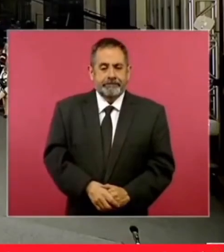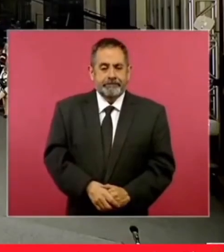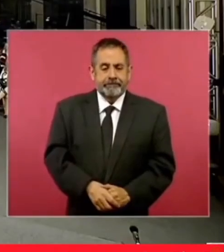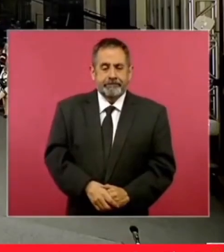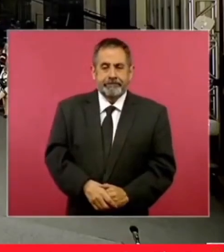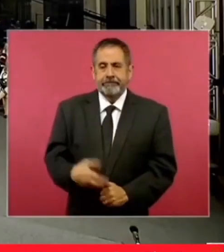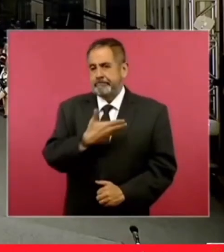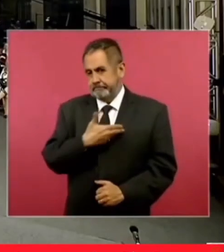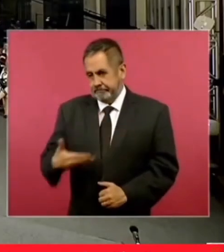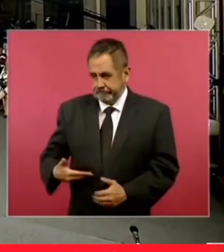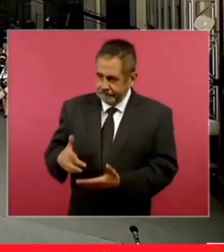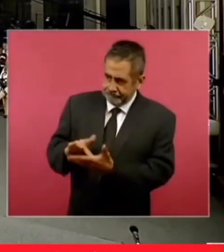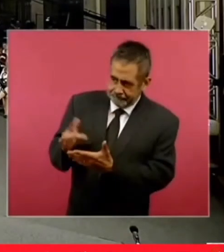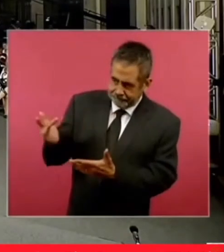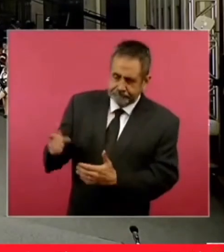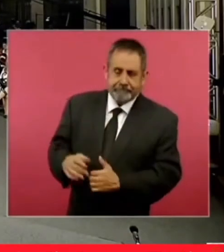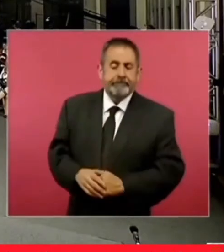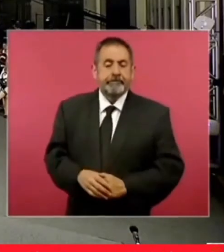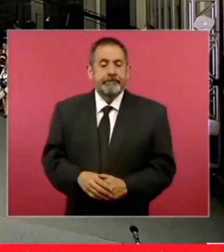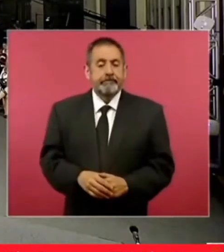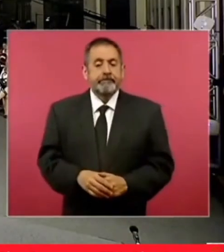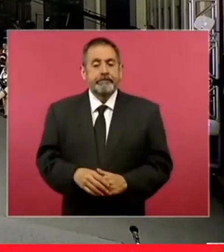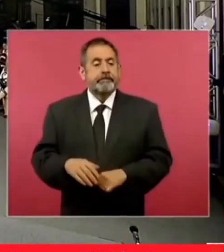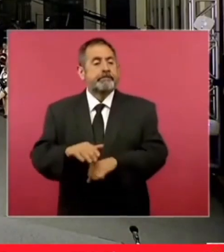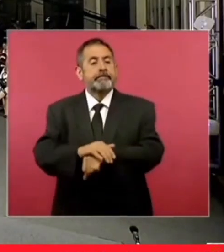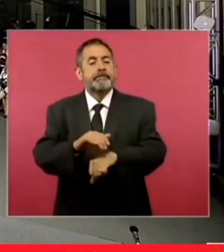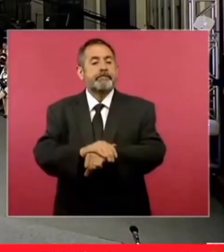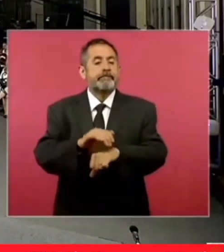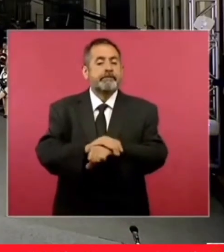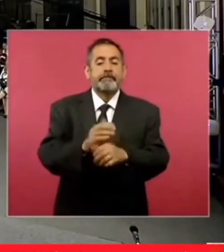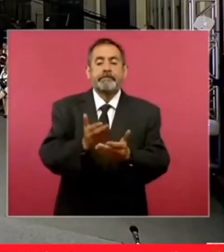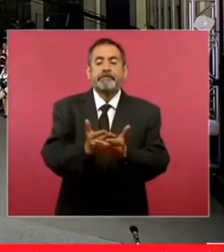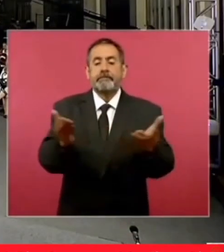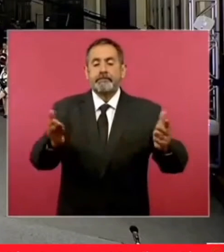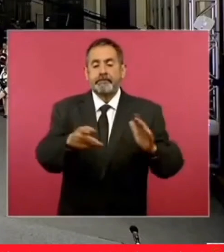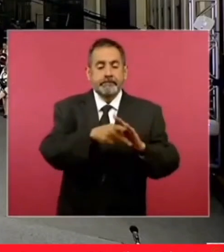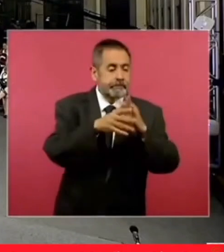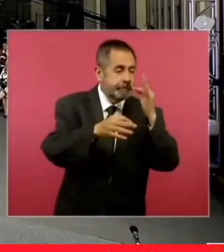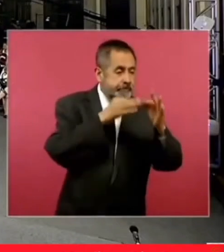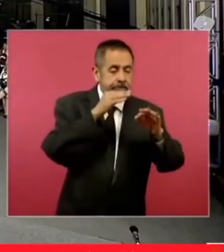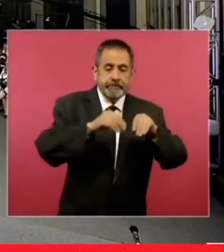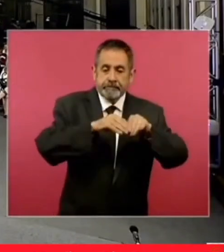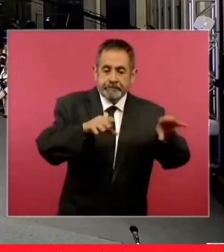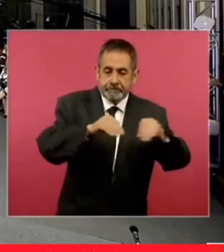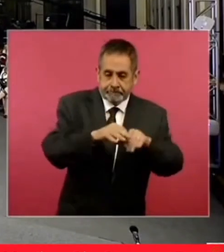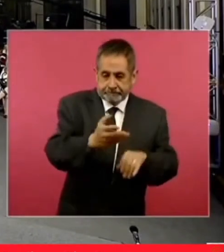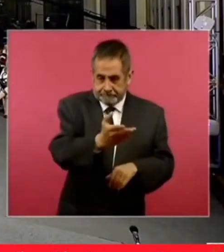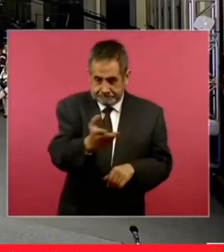Muchas gracias, presidente. Amigas y amigos de los medios,